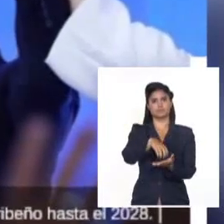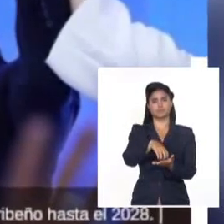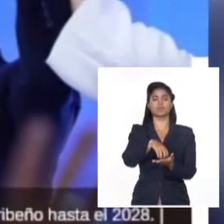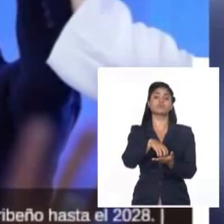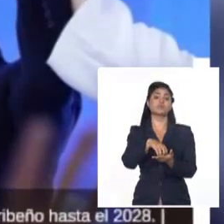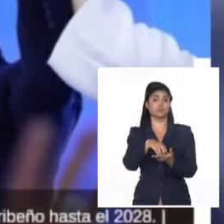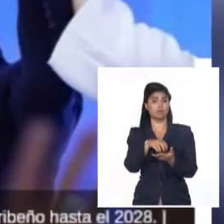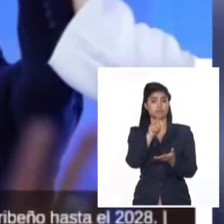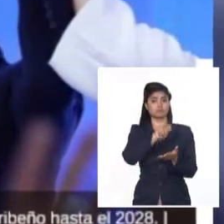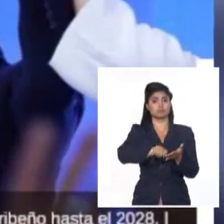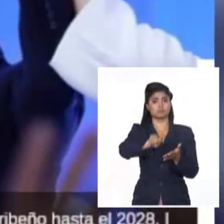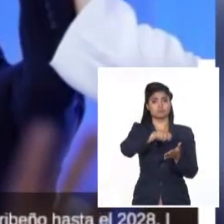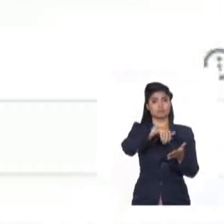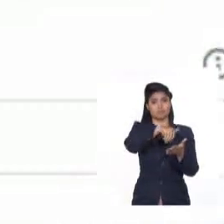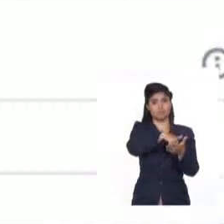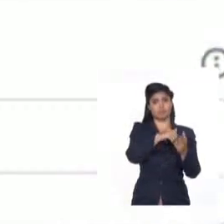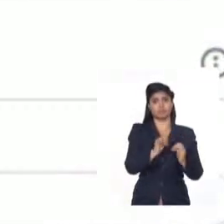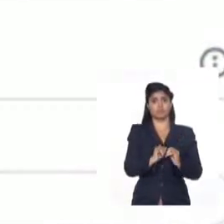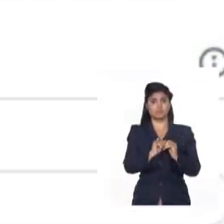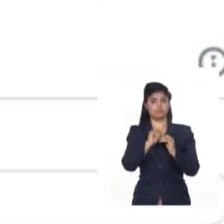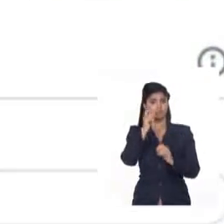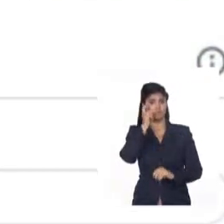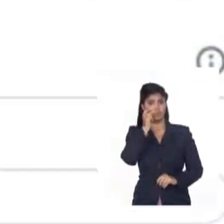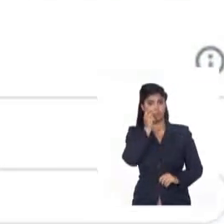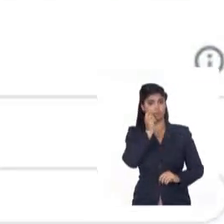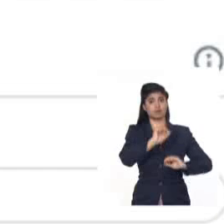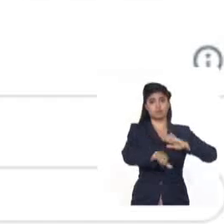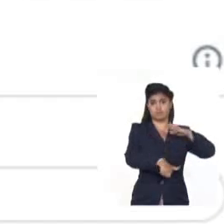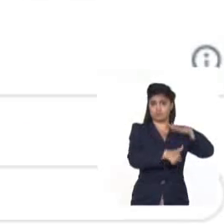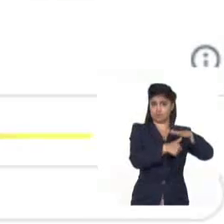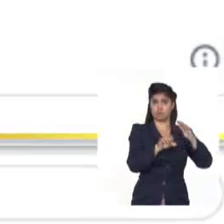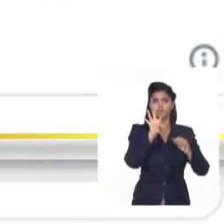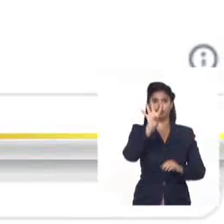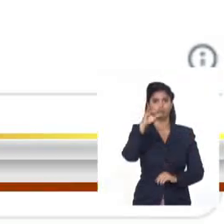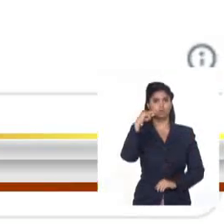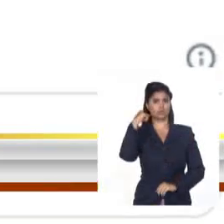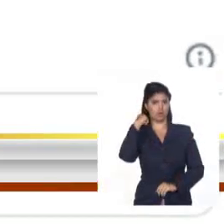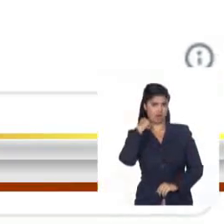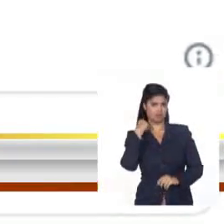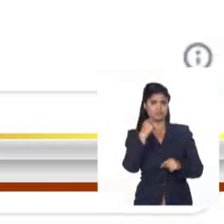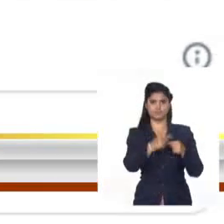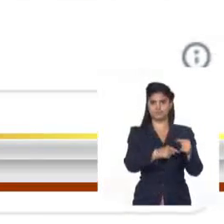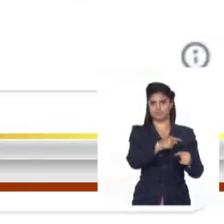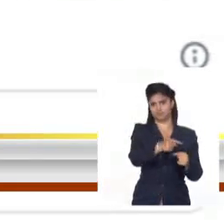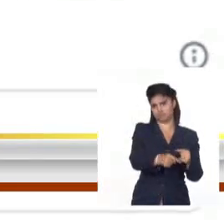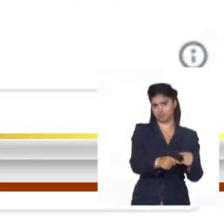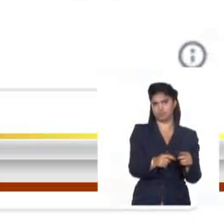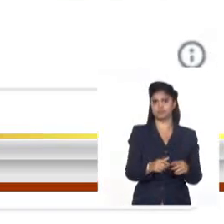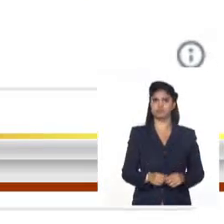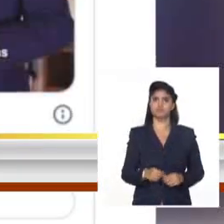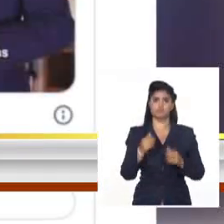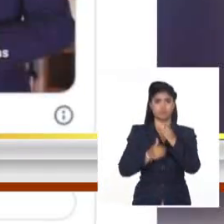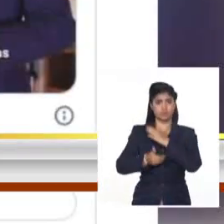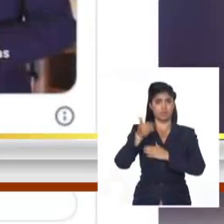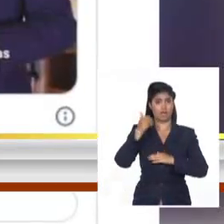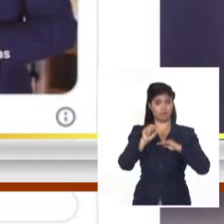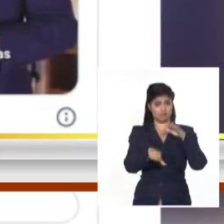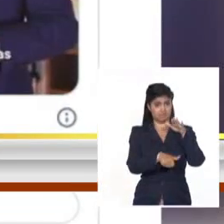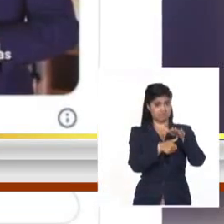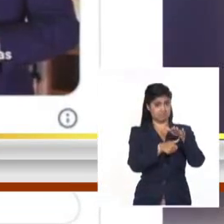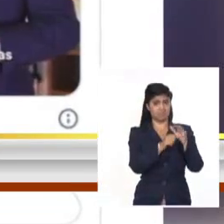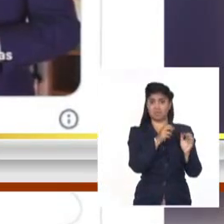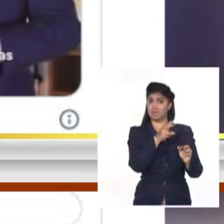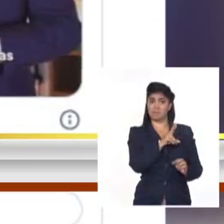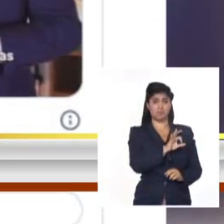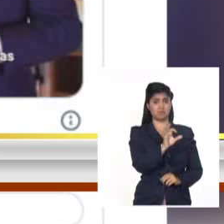se precisa que Abinader gobernará por un periodo de 4 años. El exmandatario Leonel Fernández obtuvo el 28% y